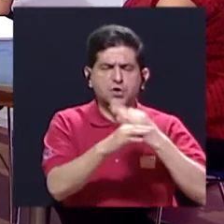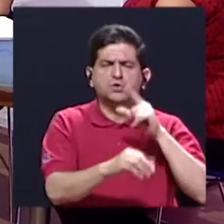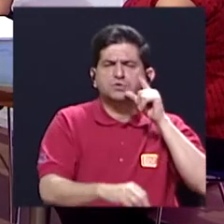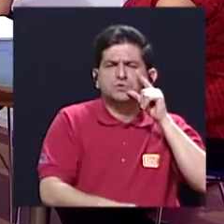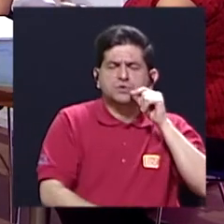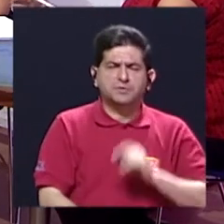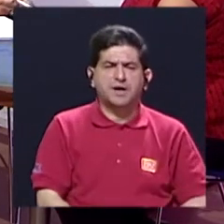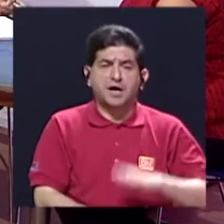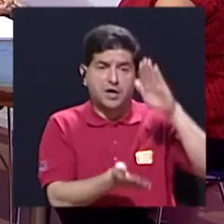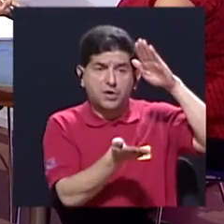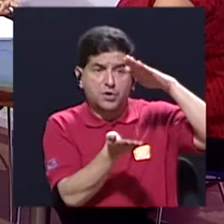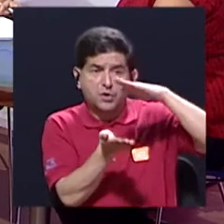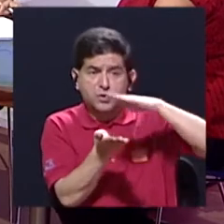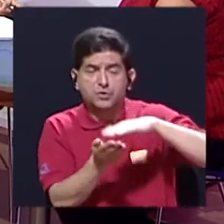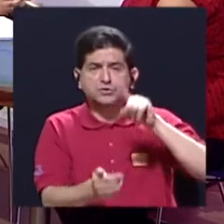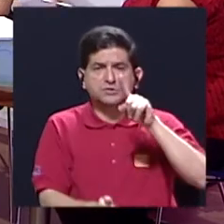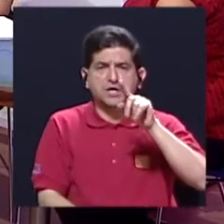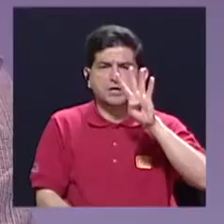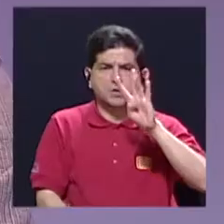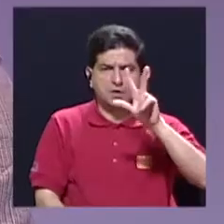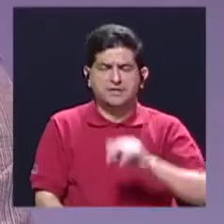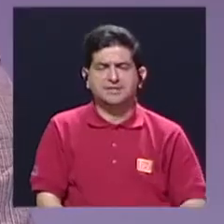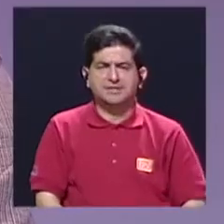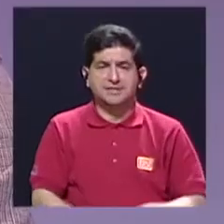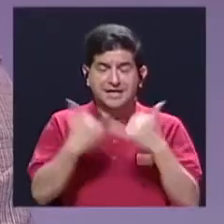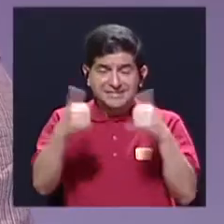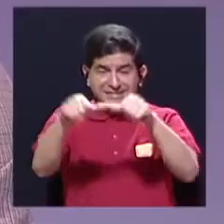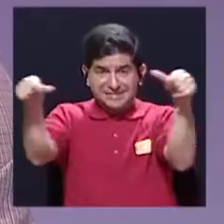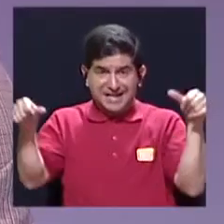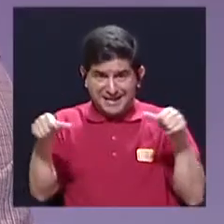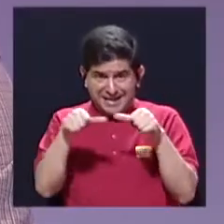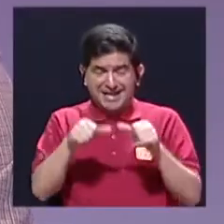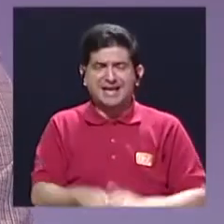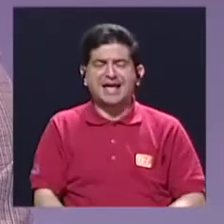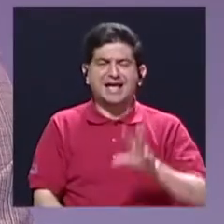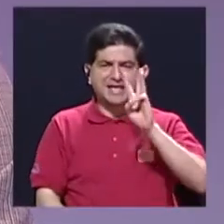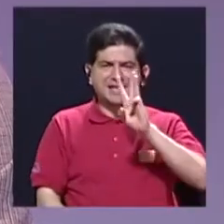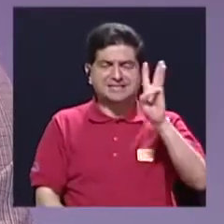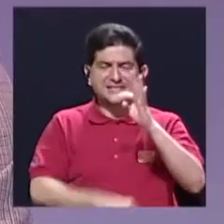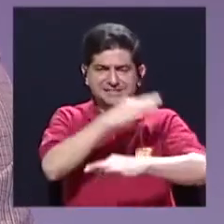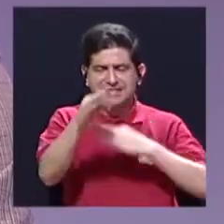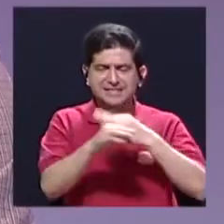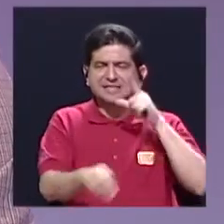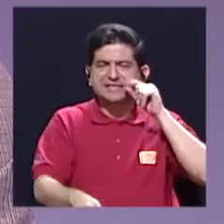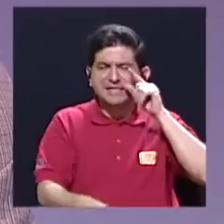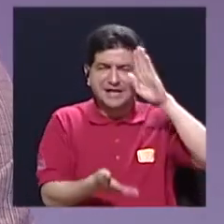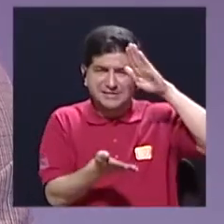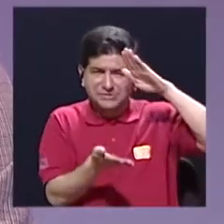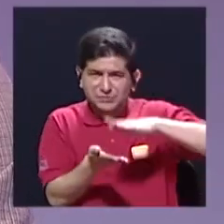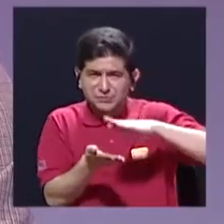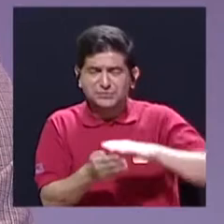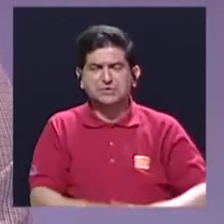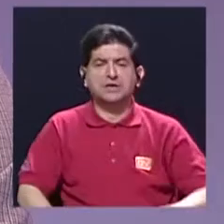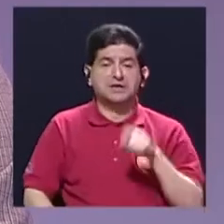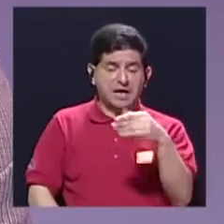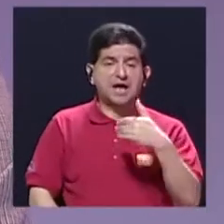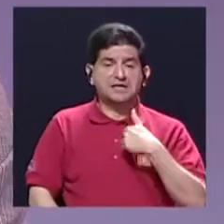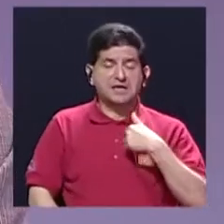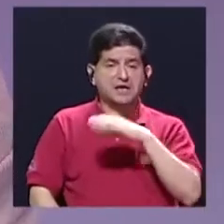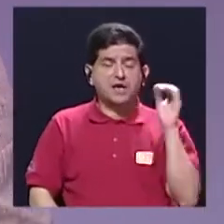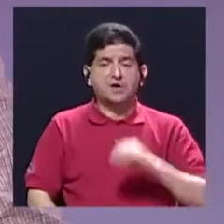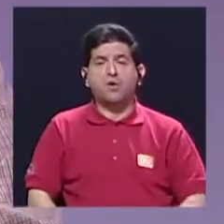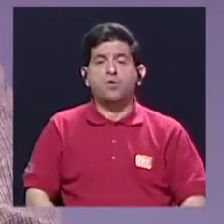de aves que se han reducido a 143, o sea, se han perdido en la zona, 66 especies de aves residentes y